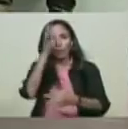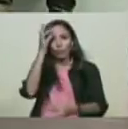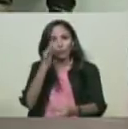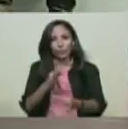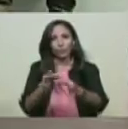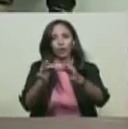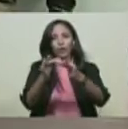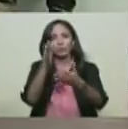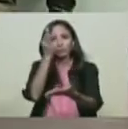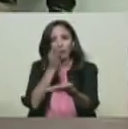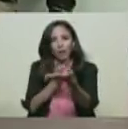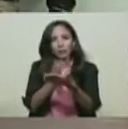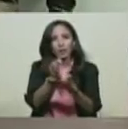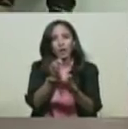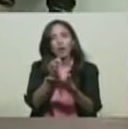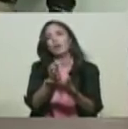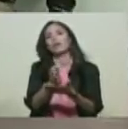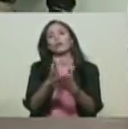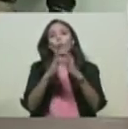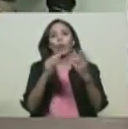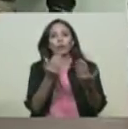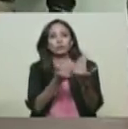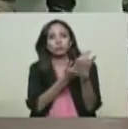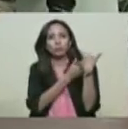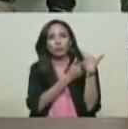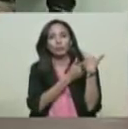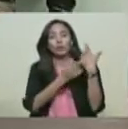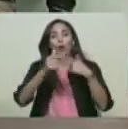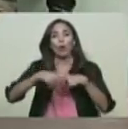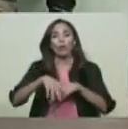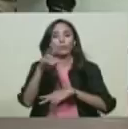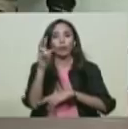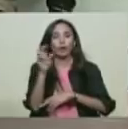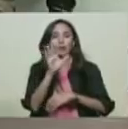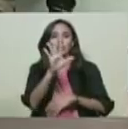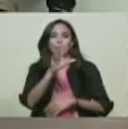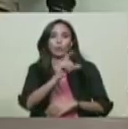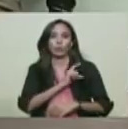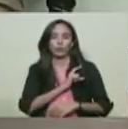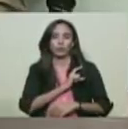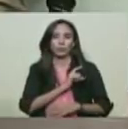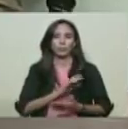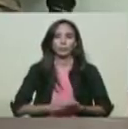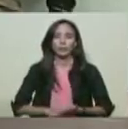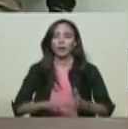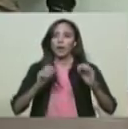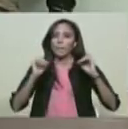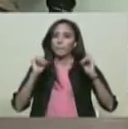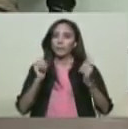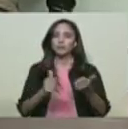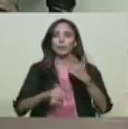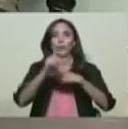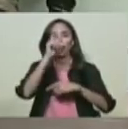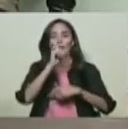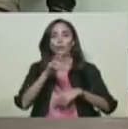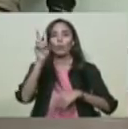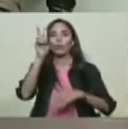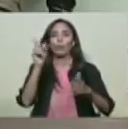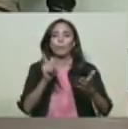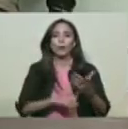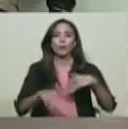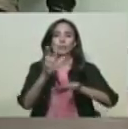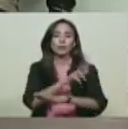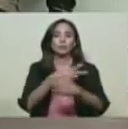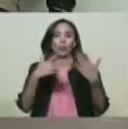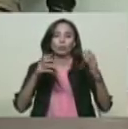mucha conciencia, con mucho compromiso. Hoy, viernes 5 de enero, ha arrancado el año 2018 a buen